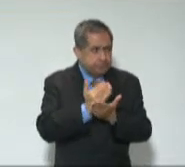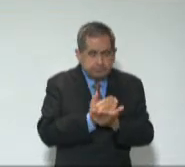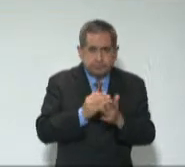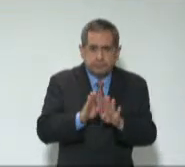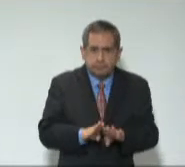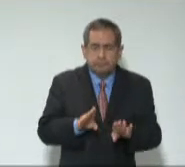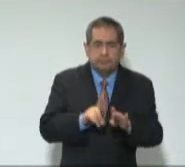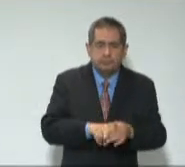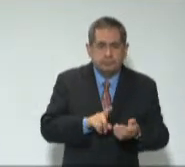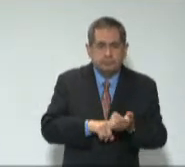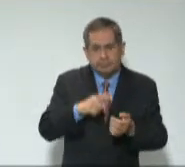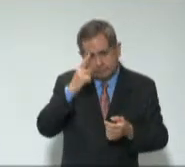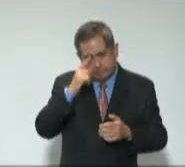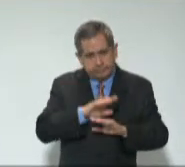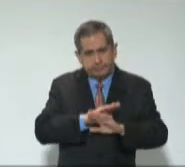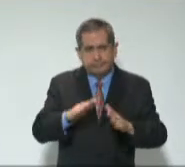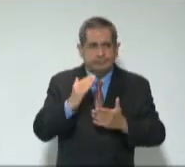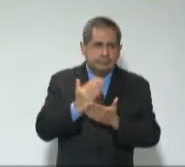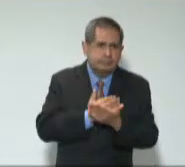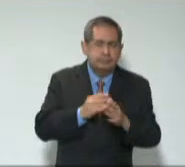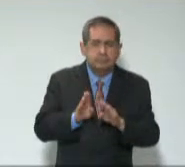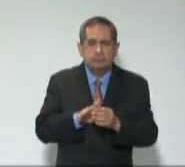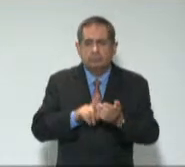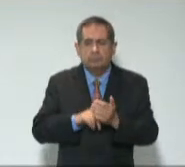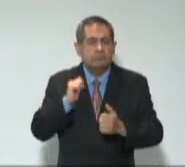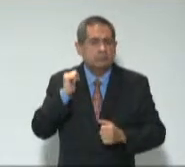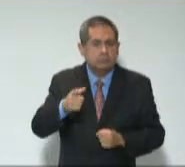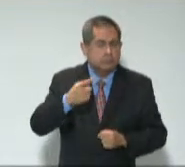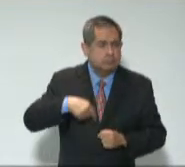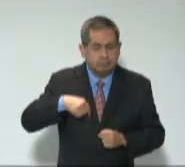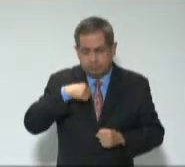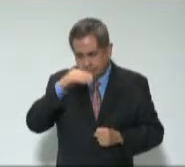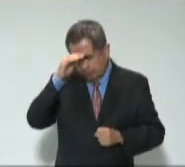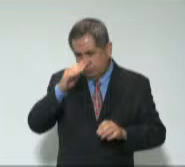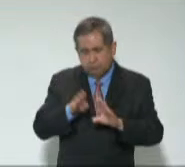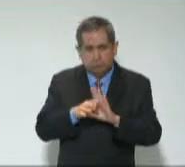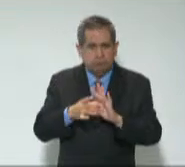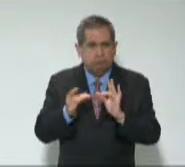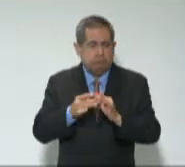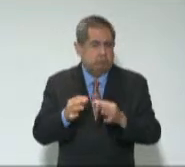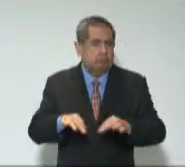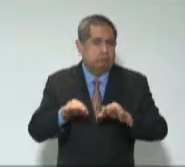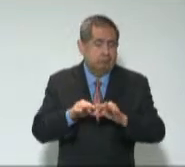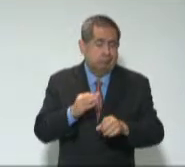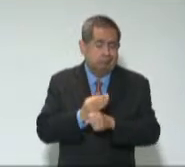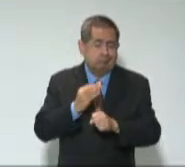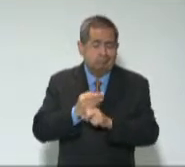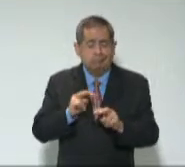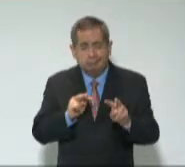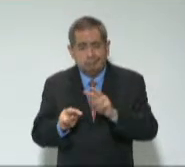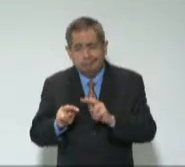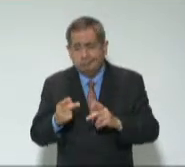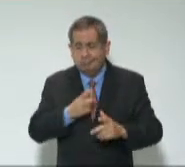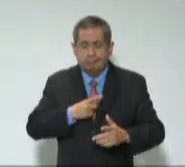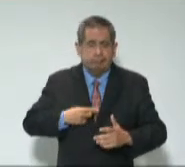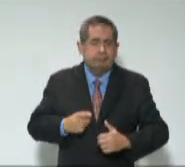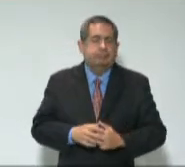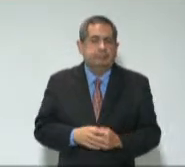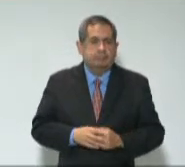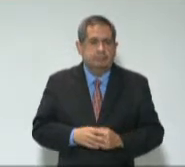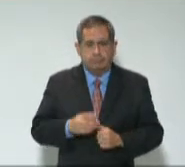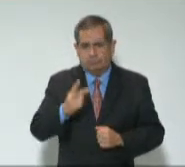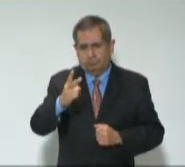para determinar o encontrar algunos elementos eh importantes que se han tenido que ir atendiendo en el camino dos